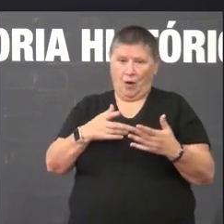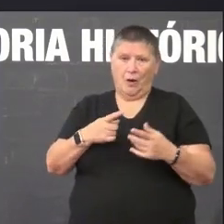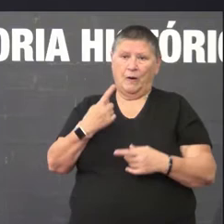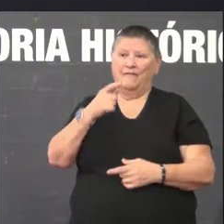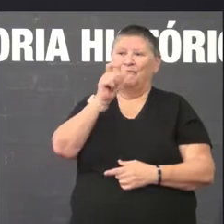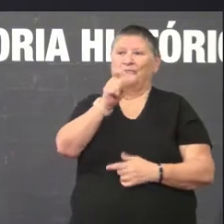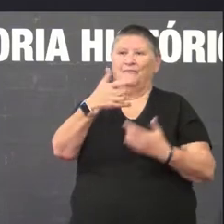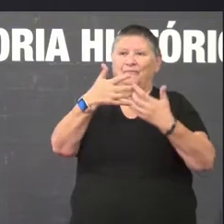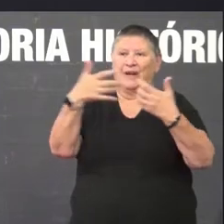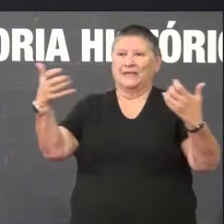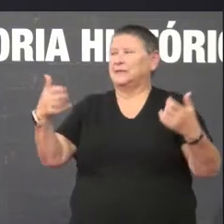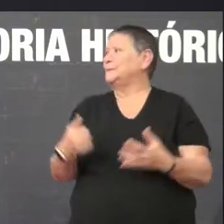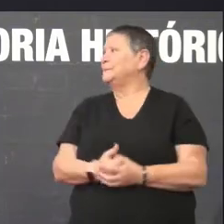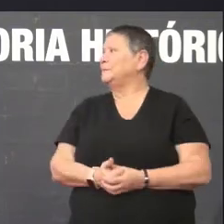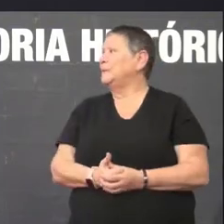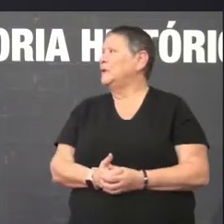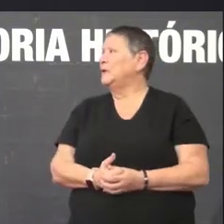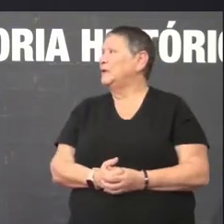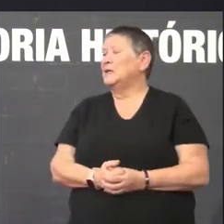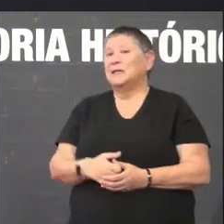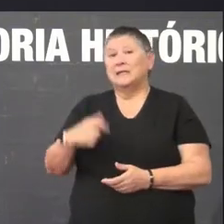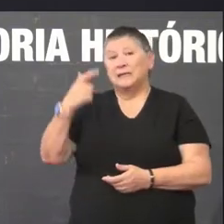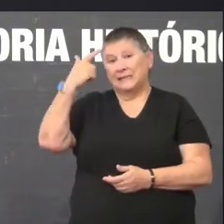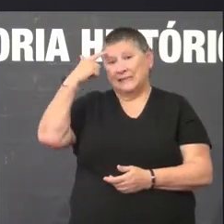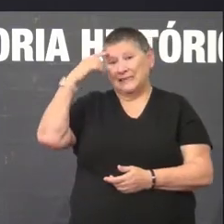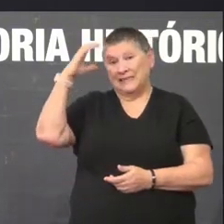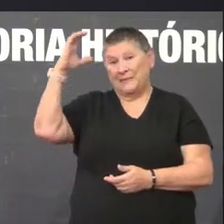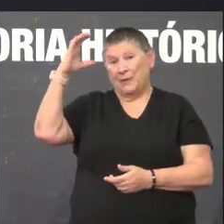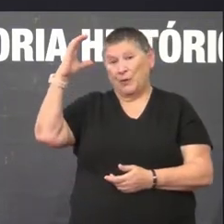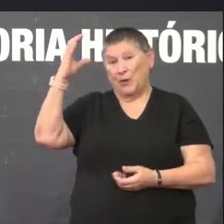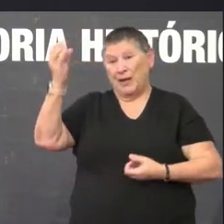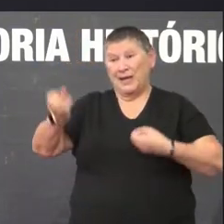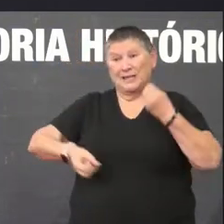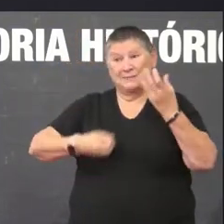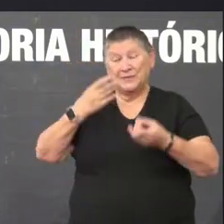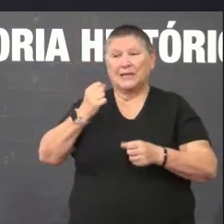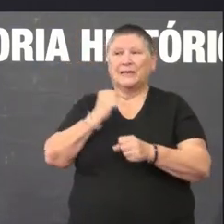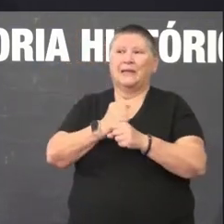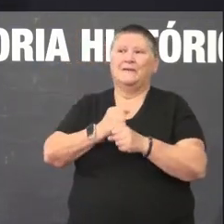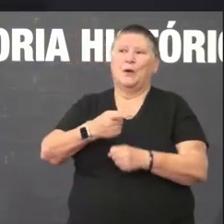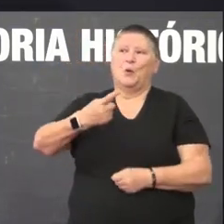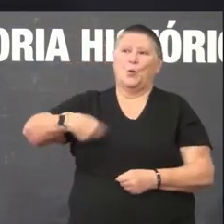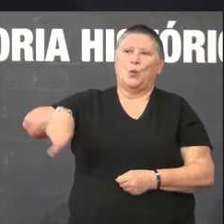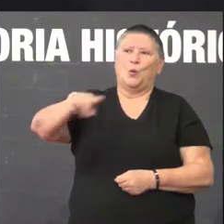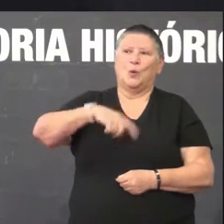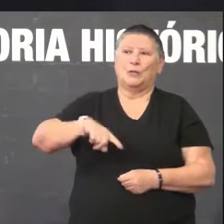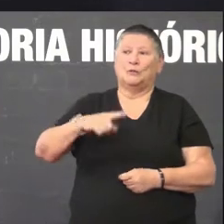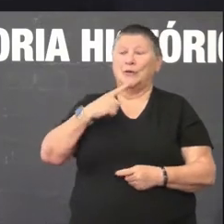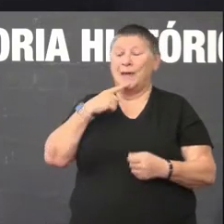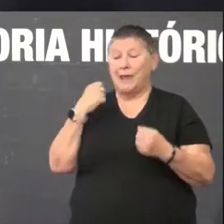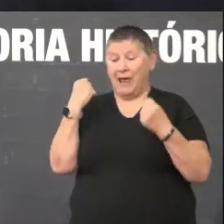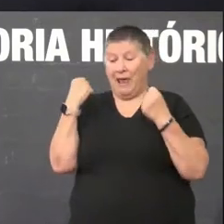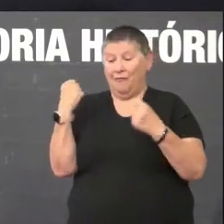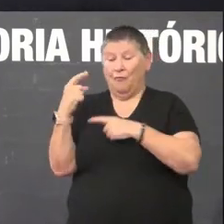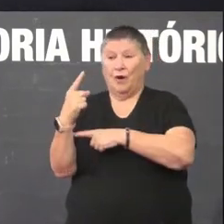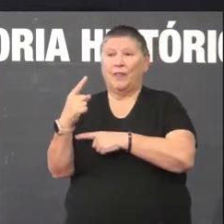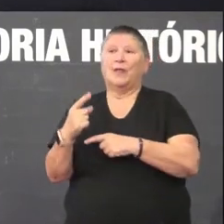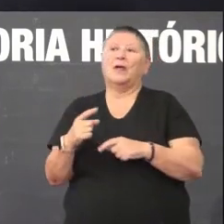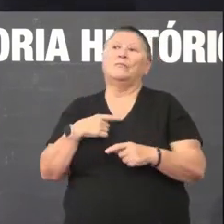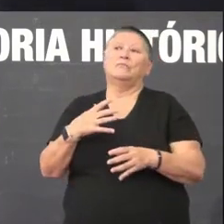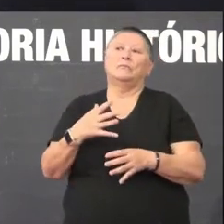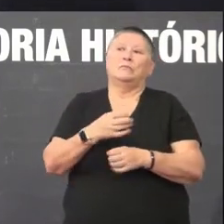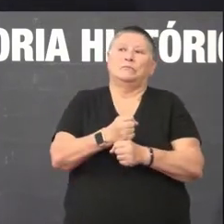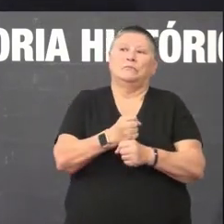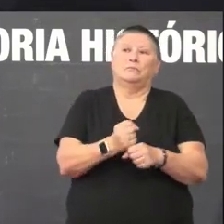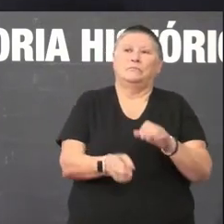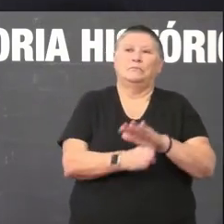frases. Que a sabiduría presida o noso traballo, que a forza o sostenga, que